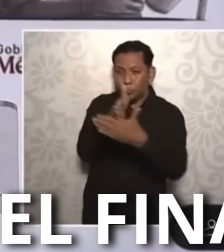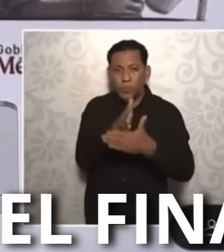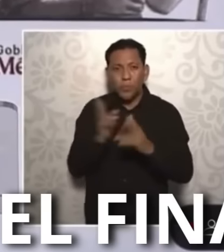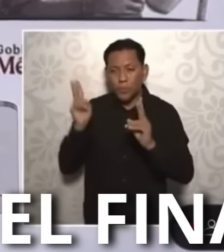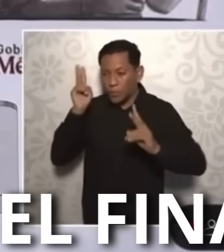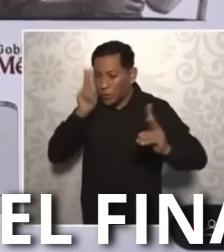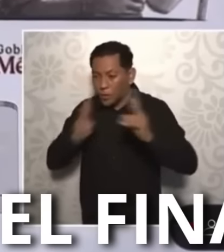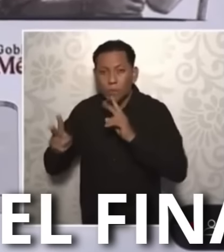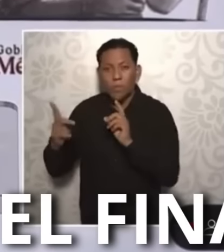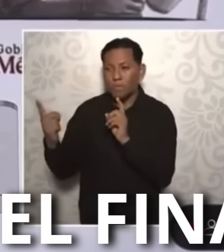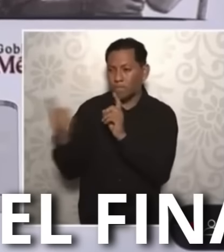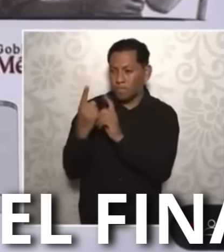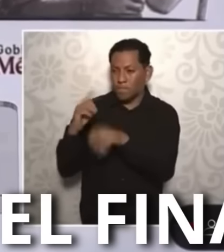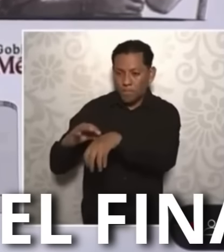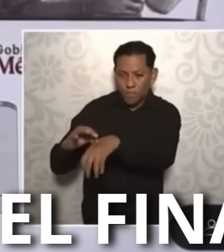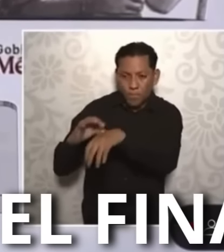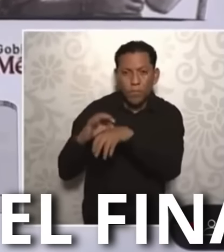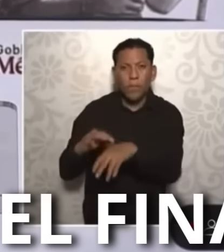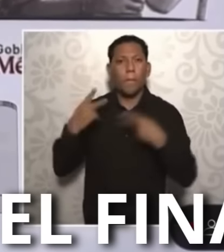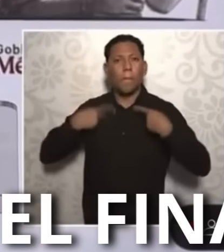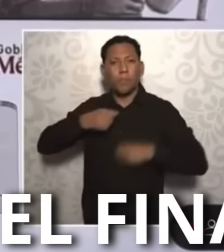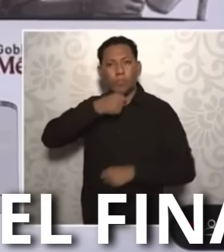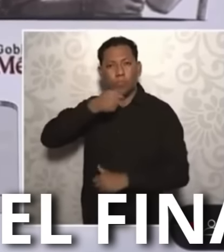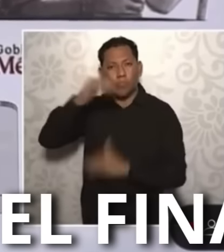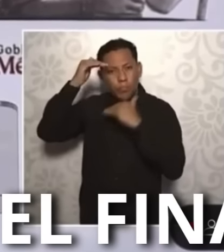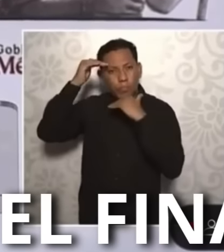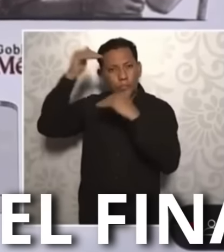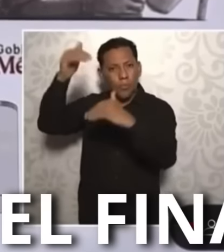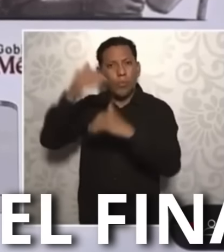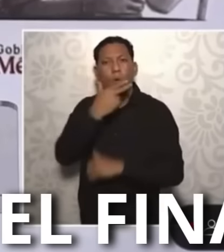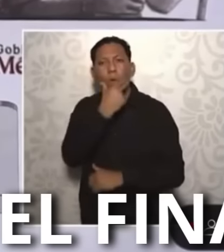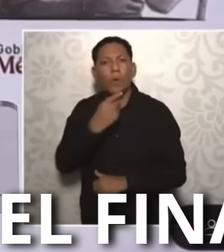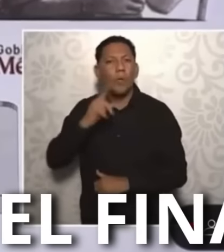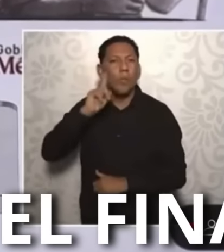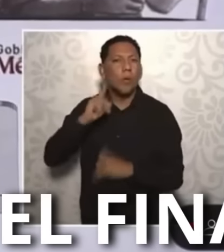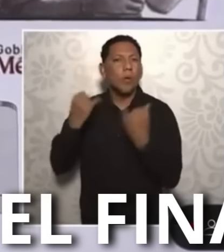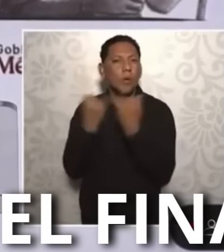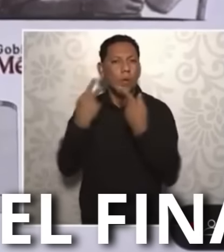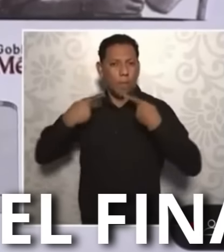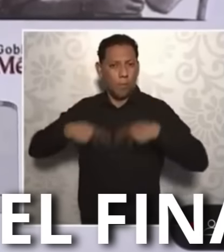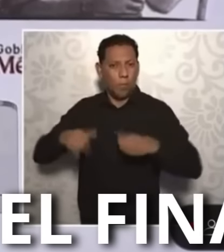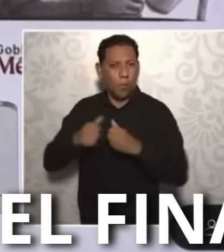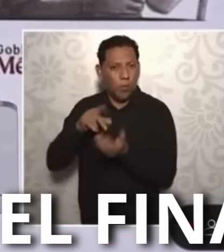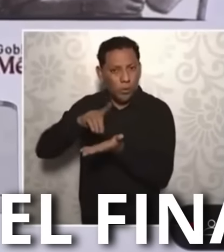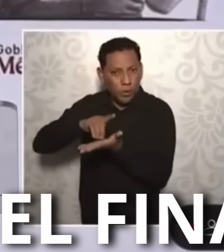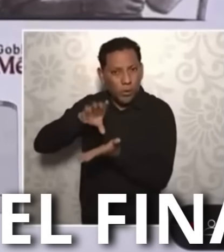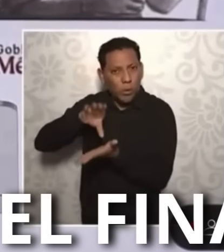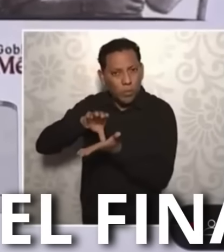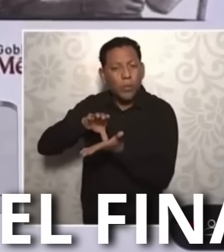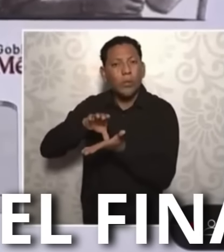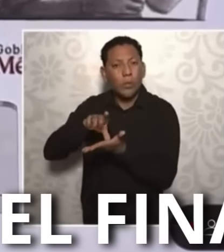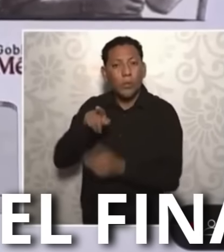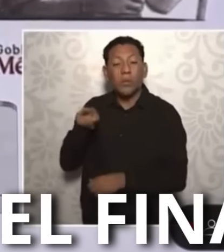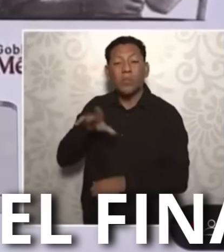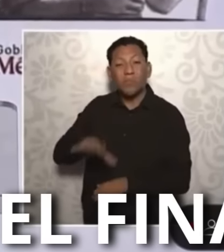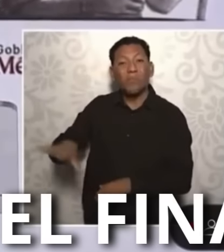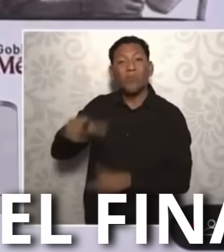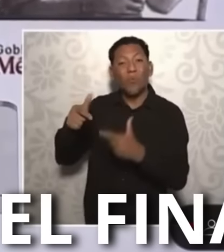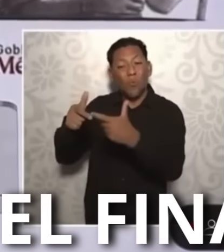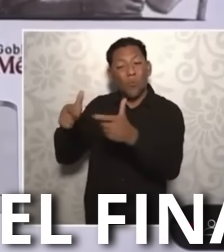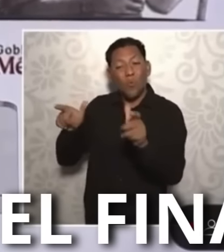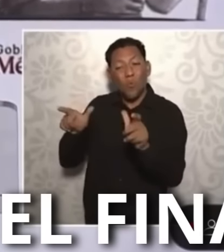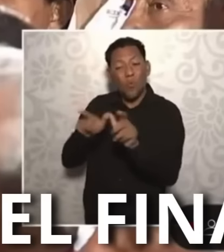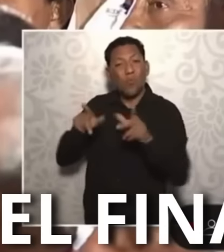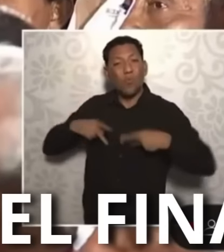manera personal a los adultos mayores y a las personas con discapacidad, que son la población más